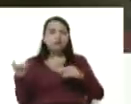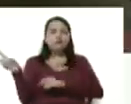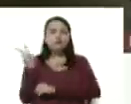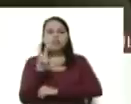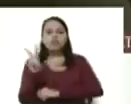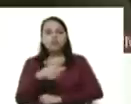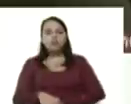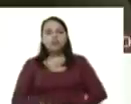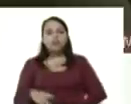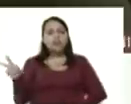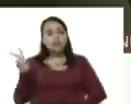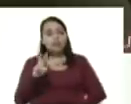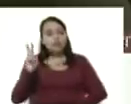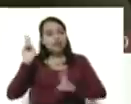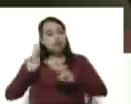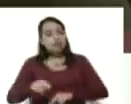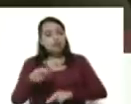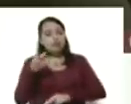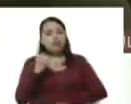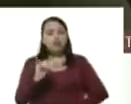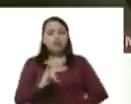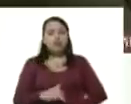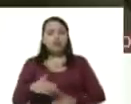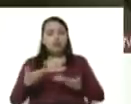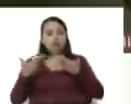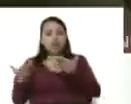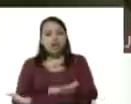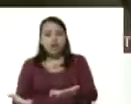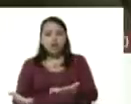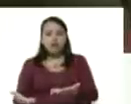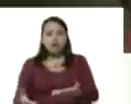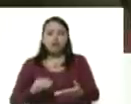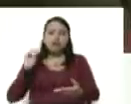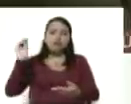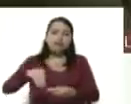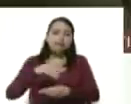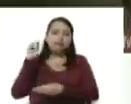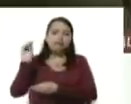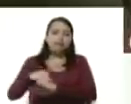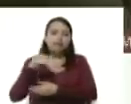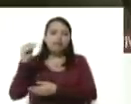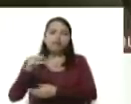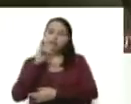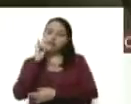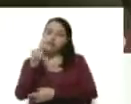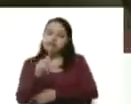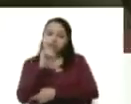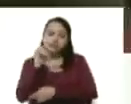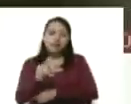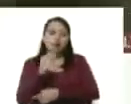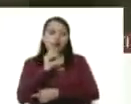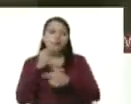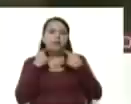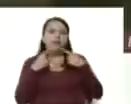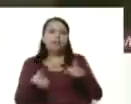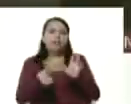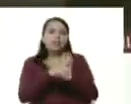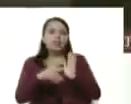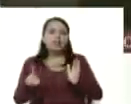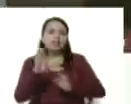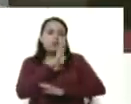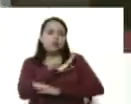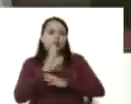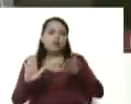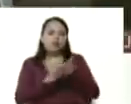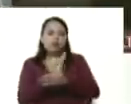que Venezuela nunca ha dejado de reclamar ni perder el derecho que tiene sobre